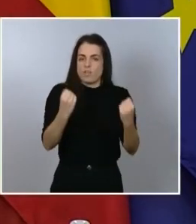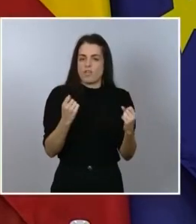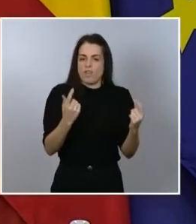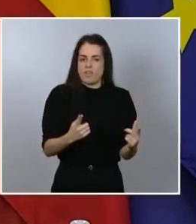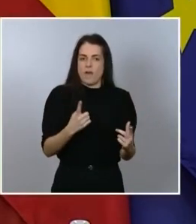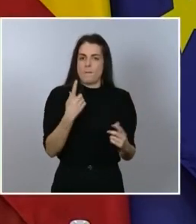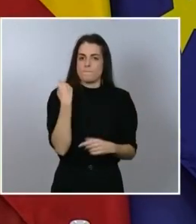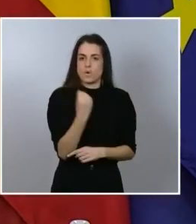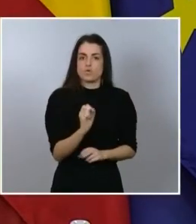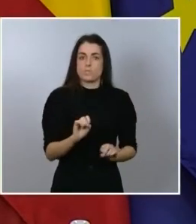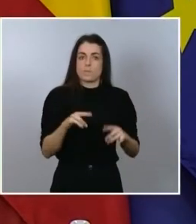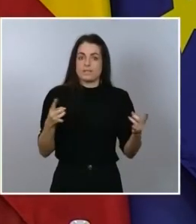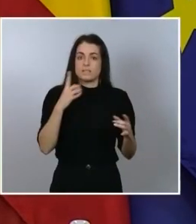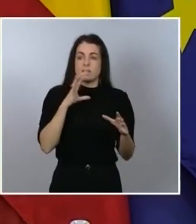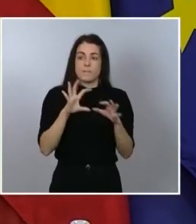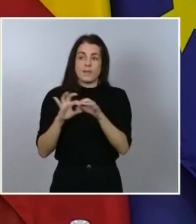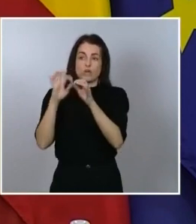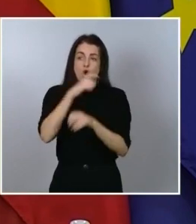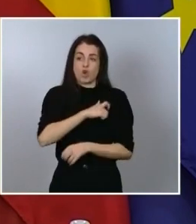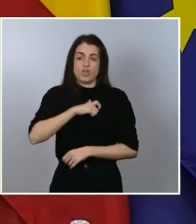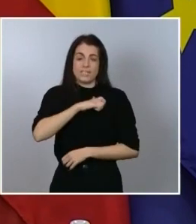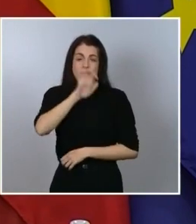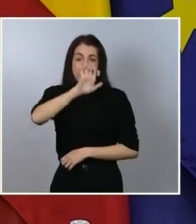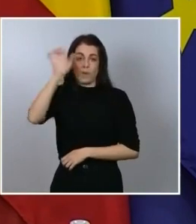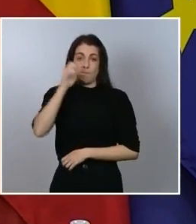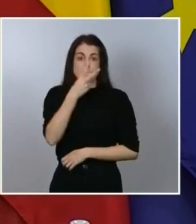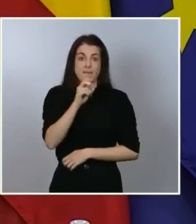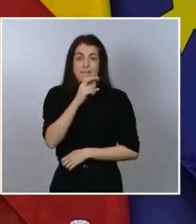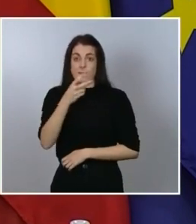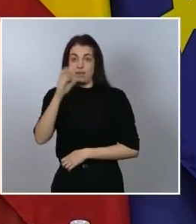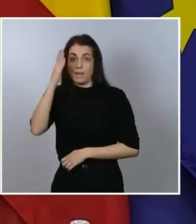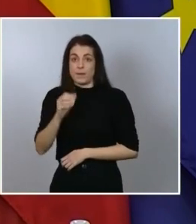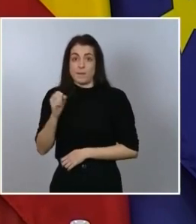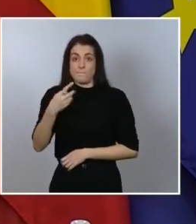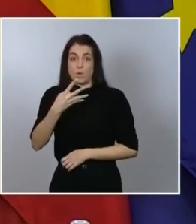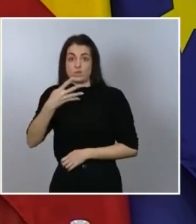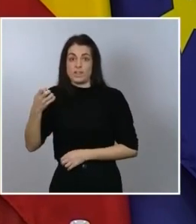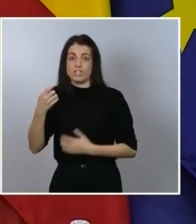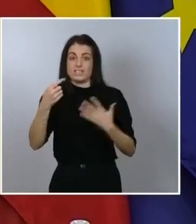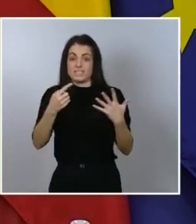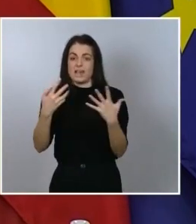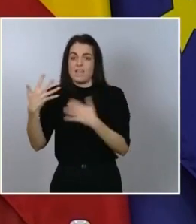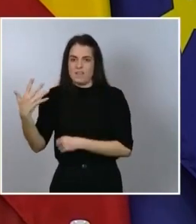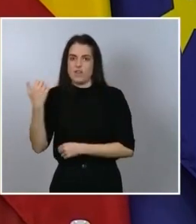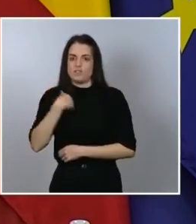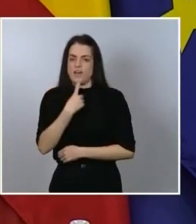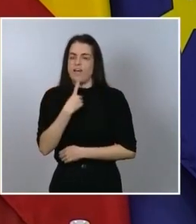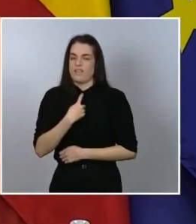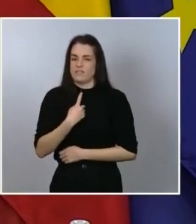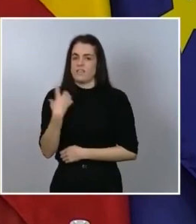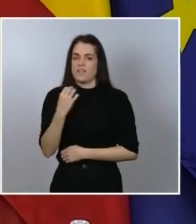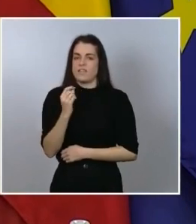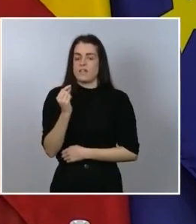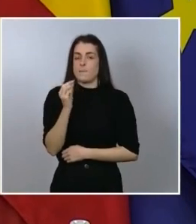europeo la 2020 barra 1475 de realizar el pcr en origen los